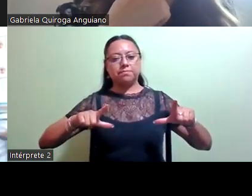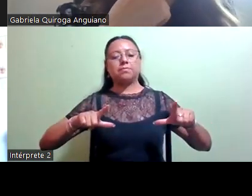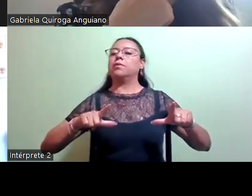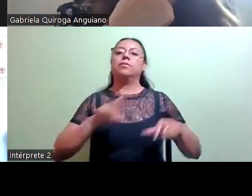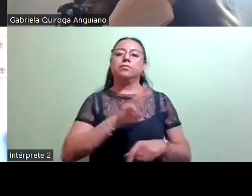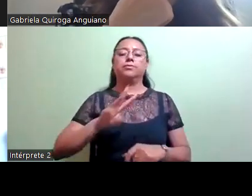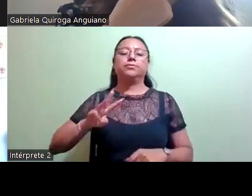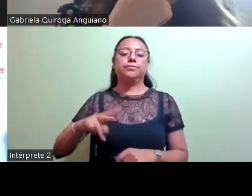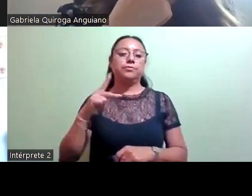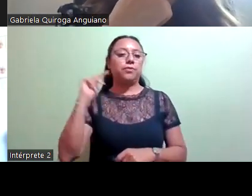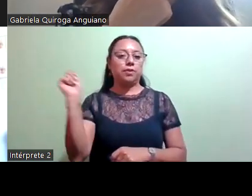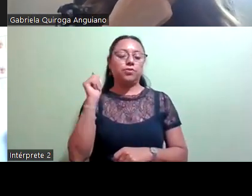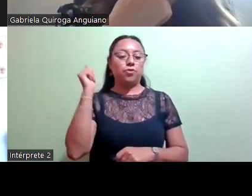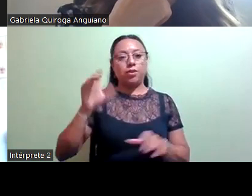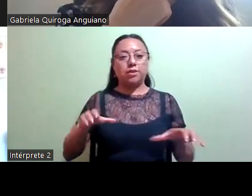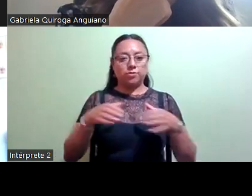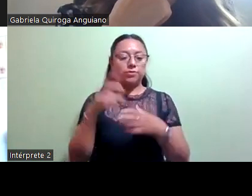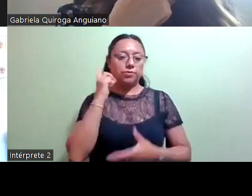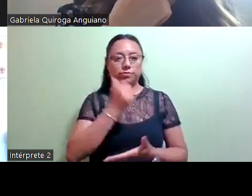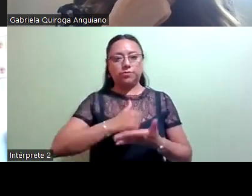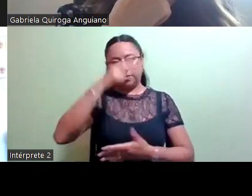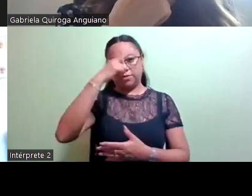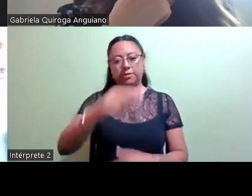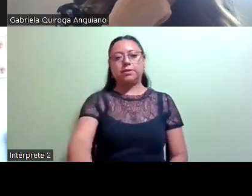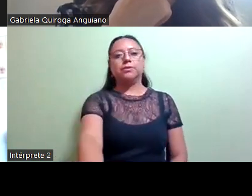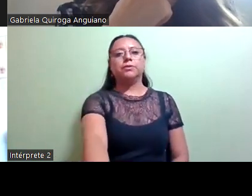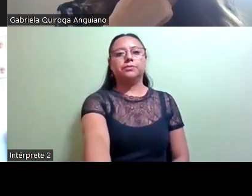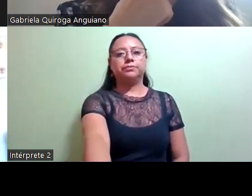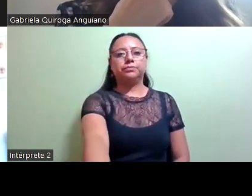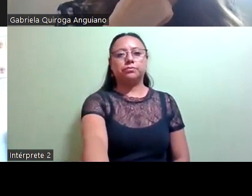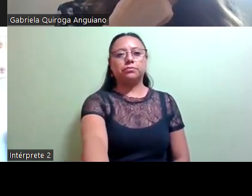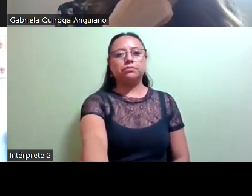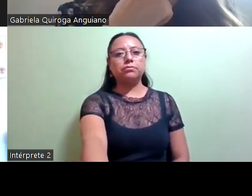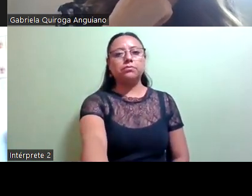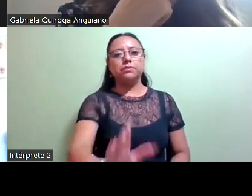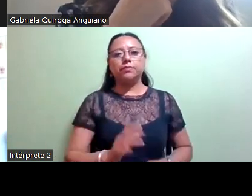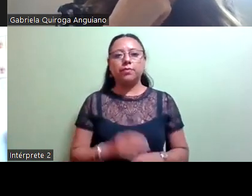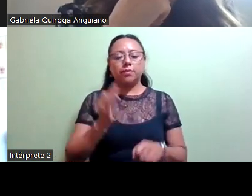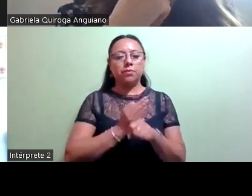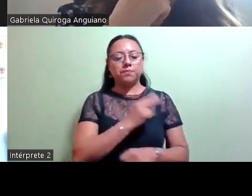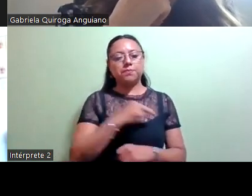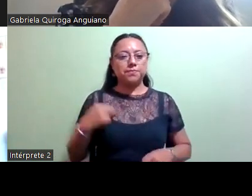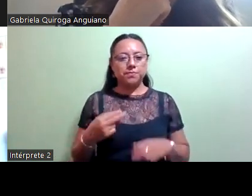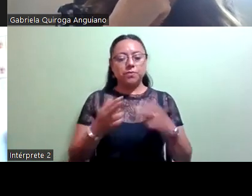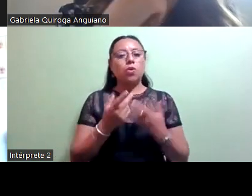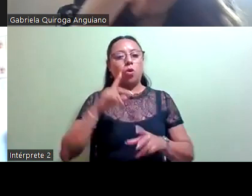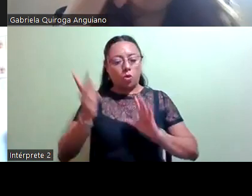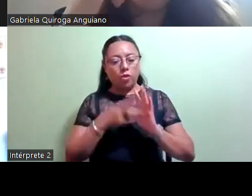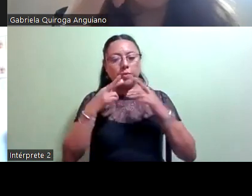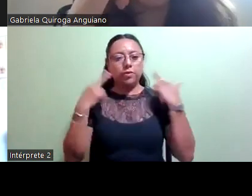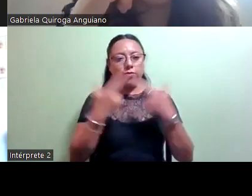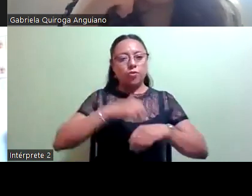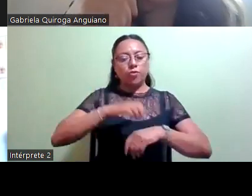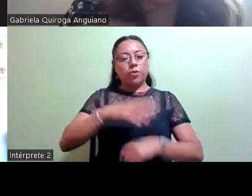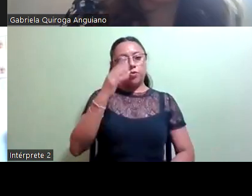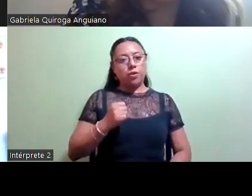Congreso. Solamente quiero mencionar que estamos reanudando la novena sesión ordinaria de trabajo de la Comisión de Bienestar Animal. Se